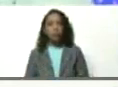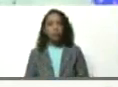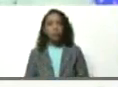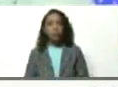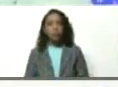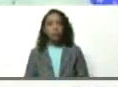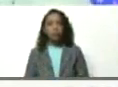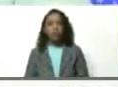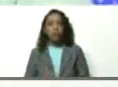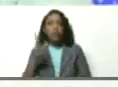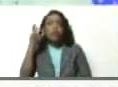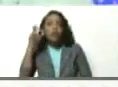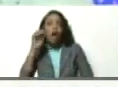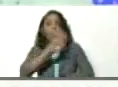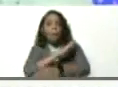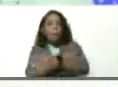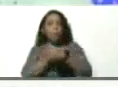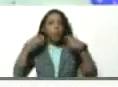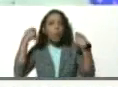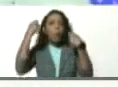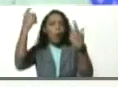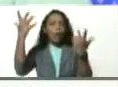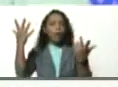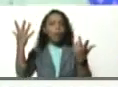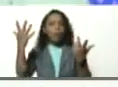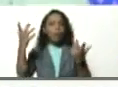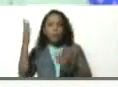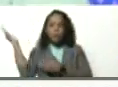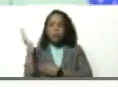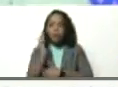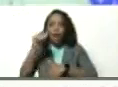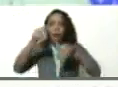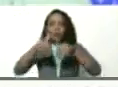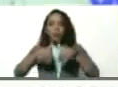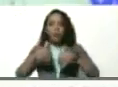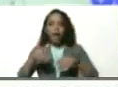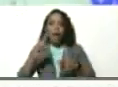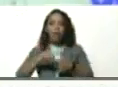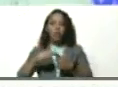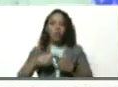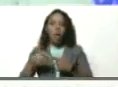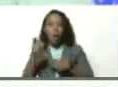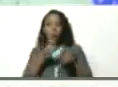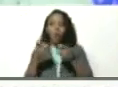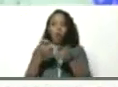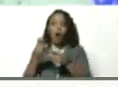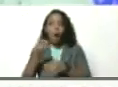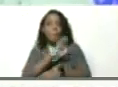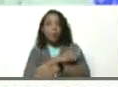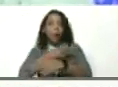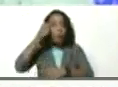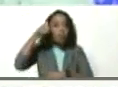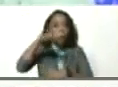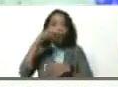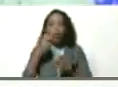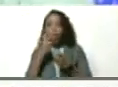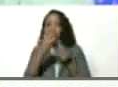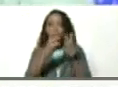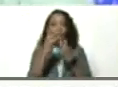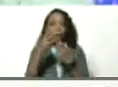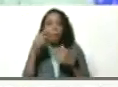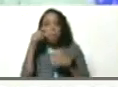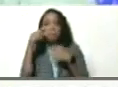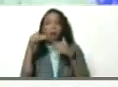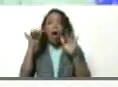no se oye el poder popular y cuando vienen las elecciones entonces empiezan a buscar el poder popular para ver